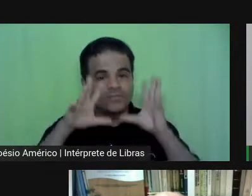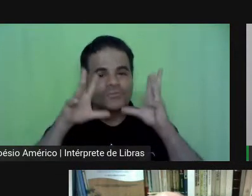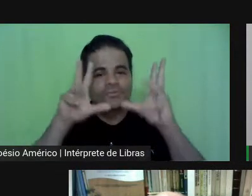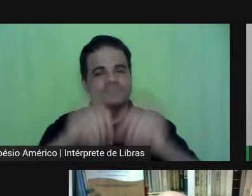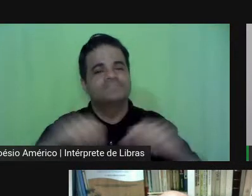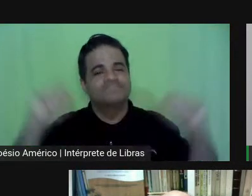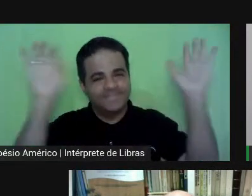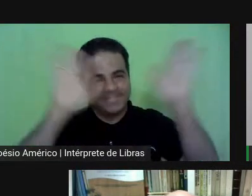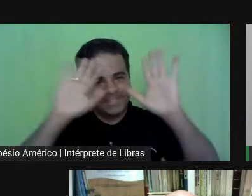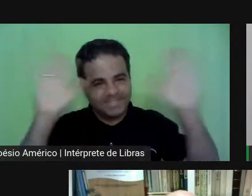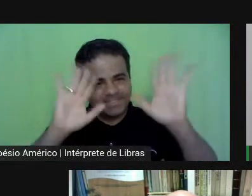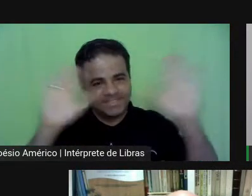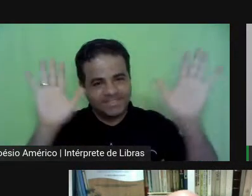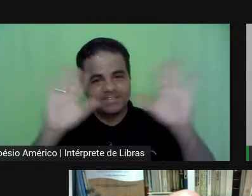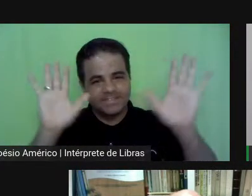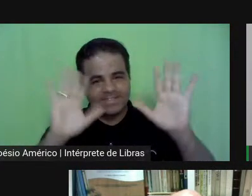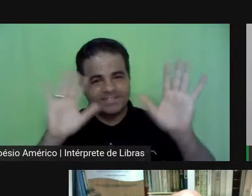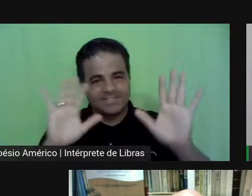chau chau chau